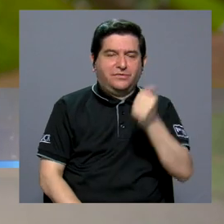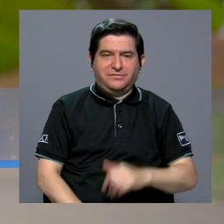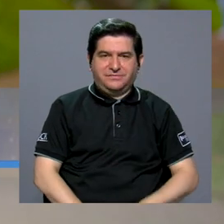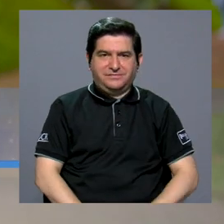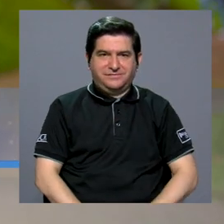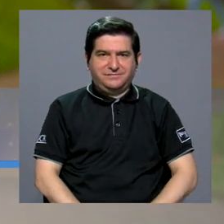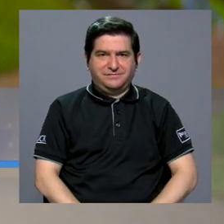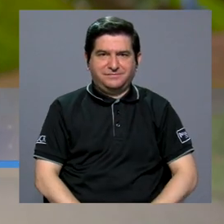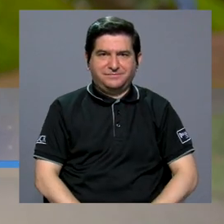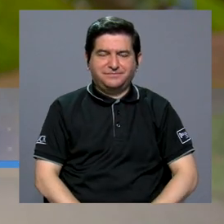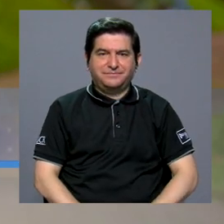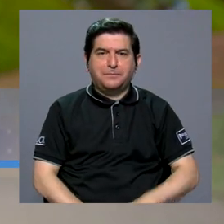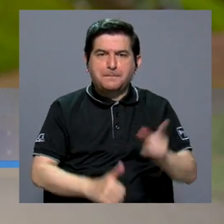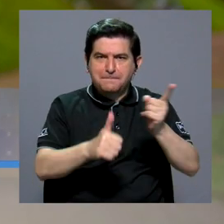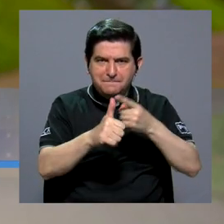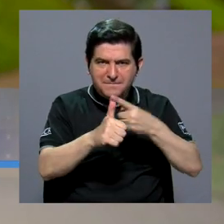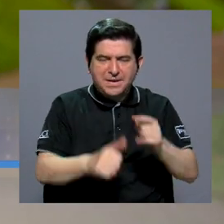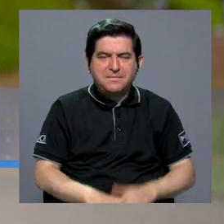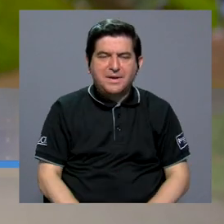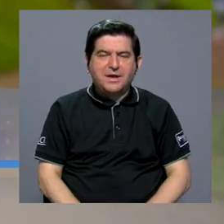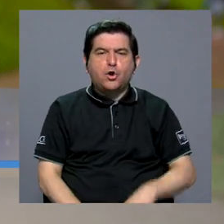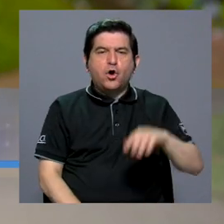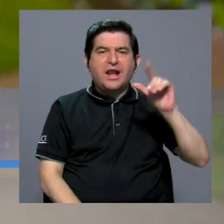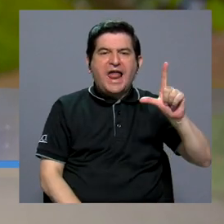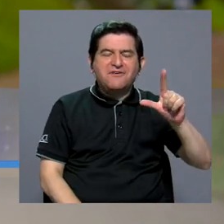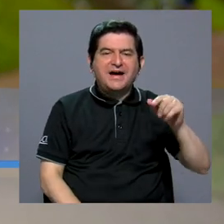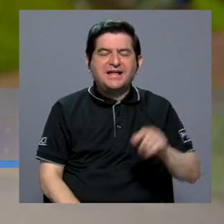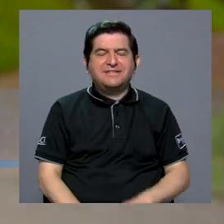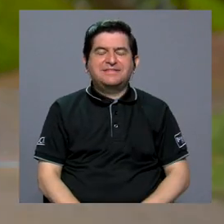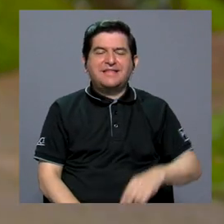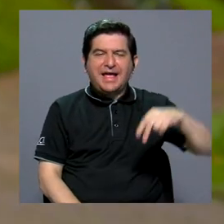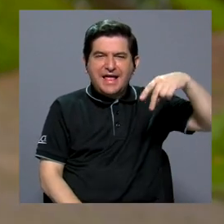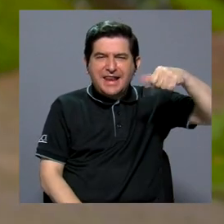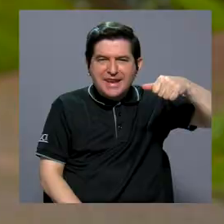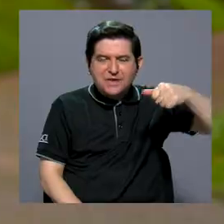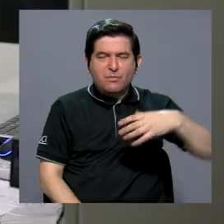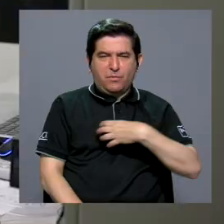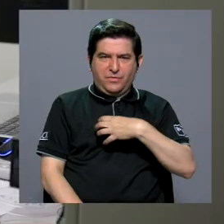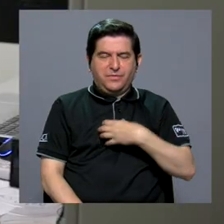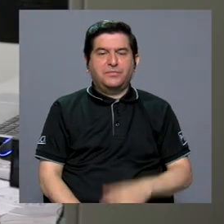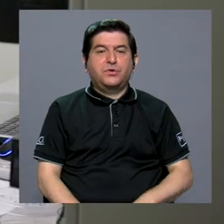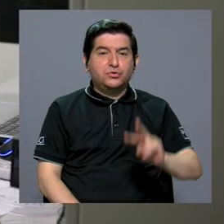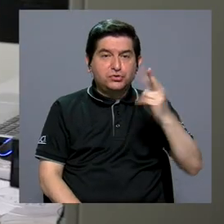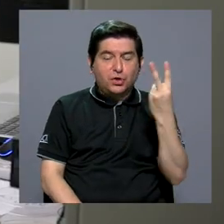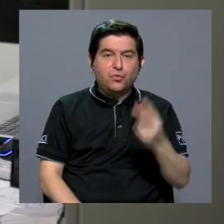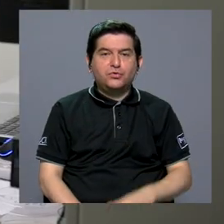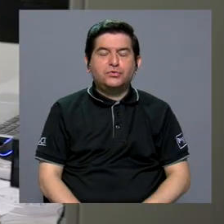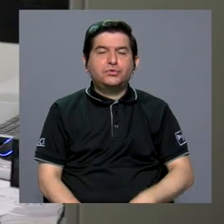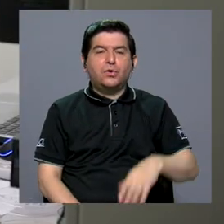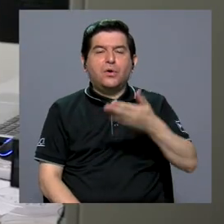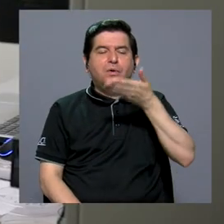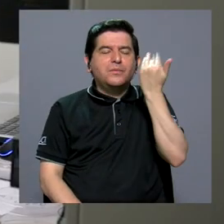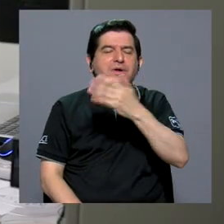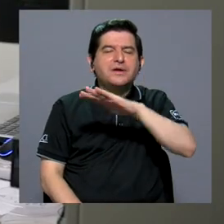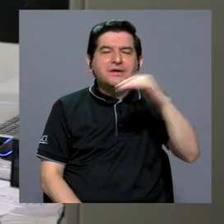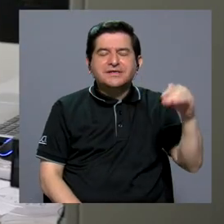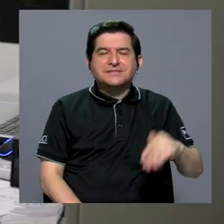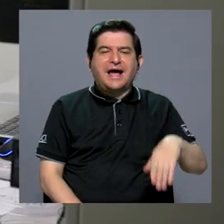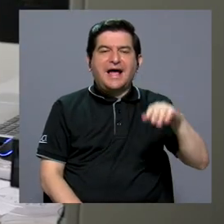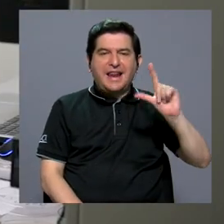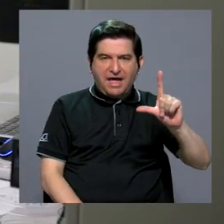aromas. El primero es lavanda zen, limón criollo. El segundo es brisa